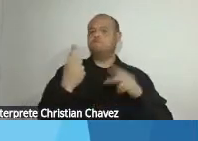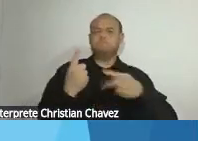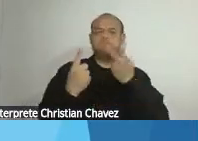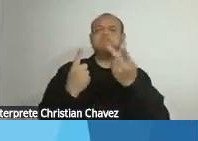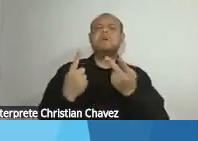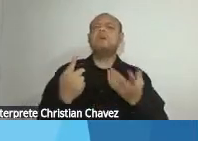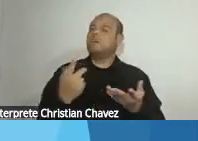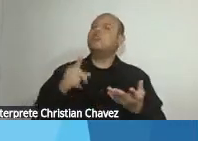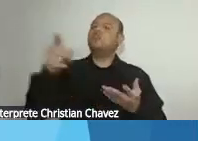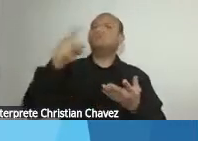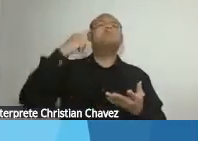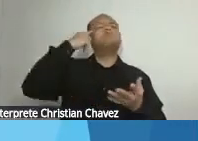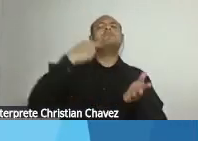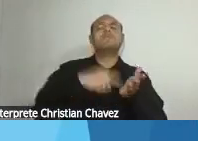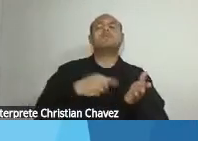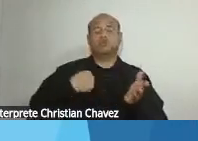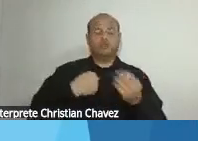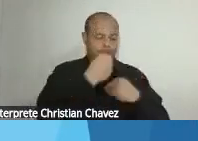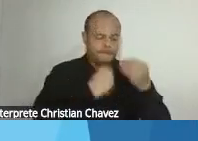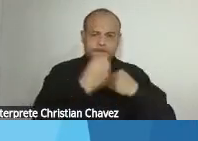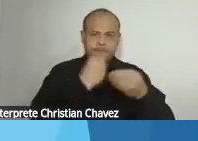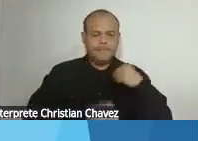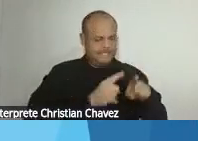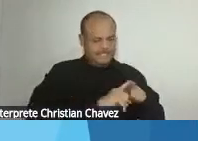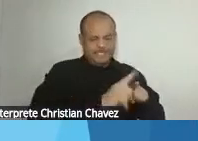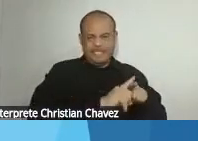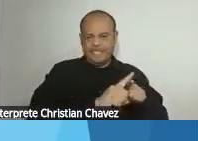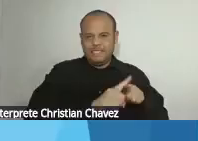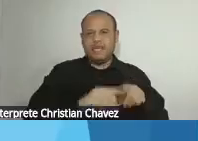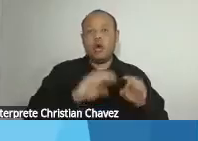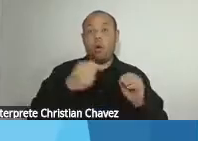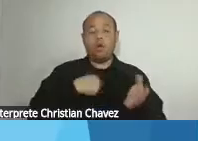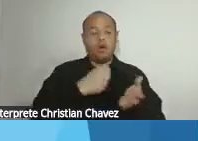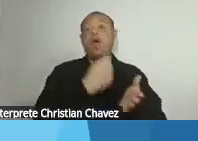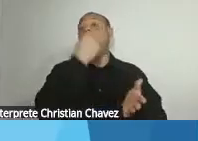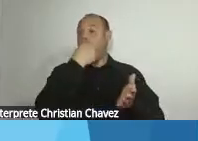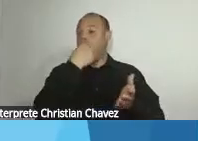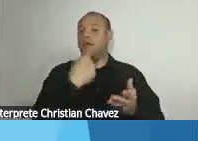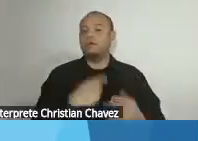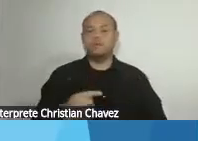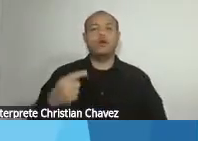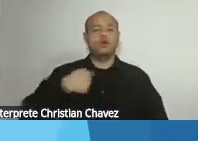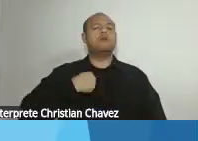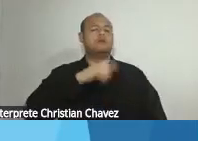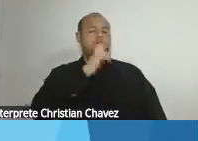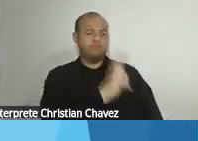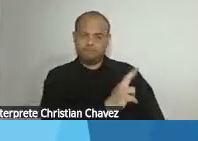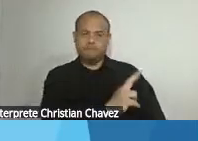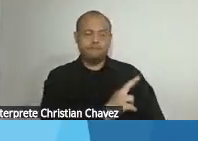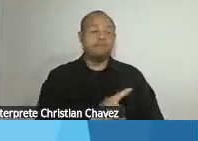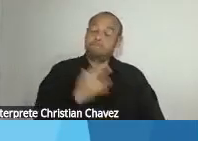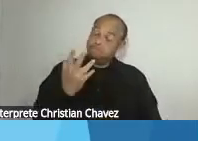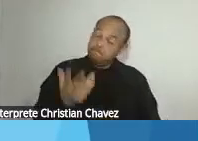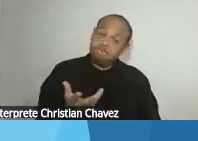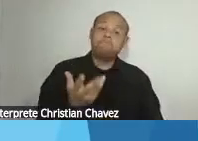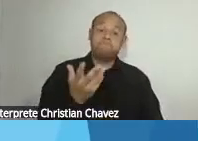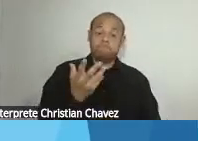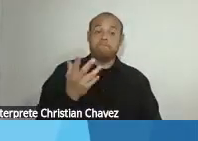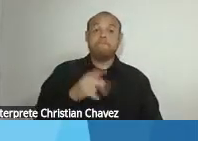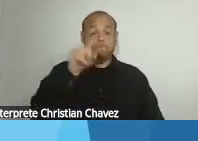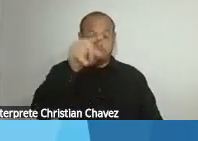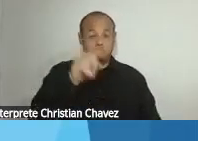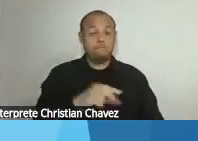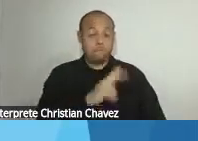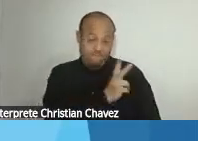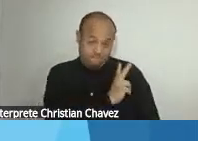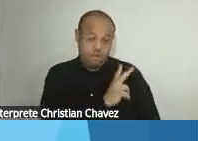mejor suplemento de vitaminas y minerales. Y yo regularmente pues les respondo, ¿sabes qué? Pues las vitaminas y minerales los podemos conseguir